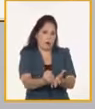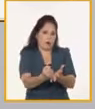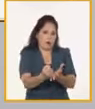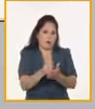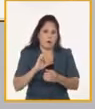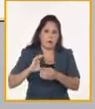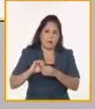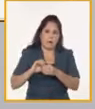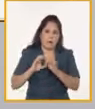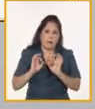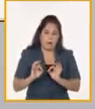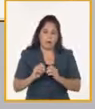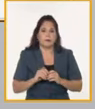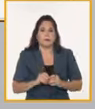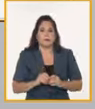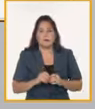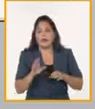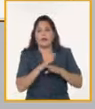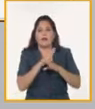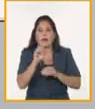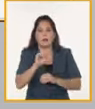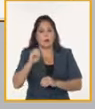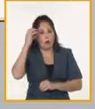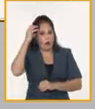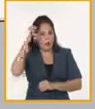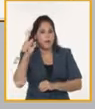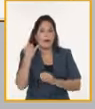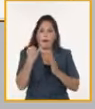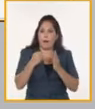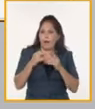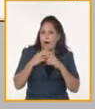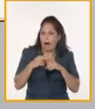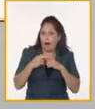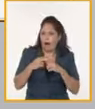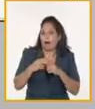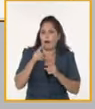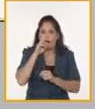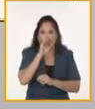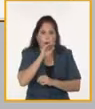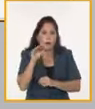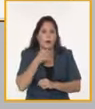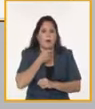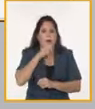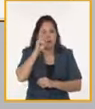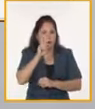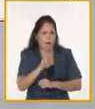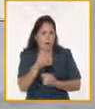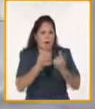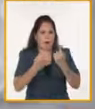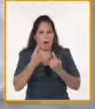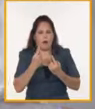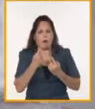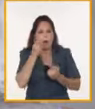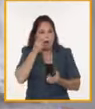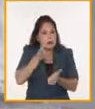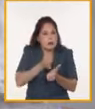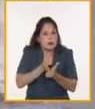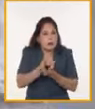encaminarlo a través de los organismos pues si hay que rectificar alguna Norma evaluarla eh seguir